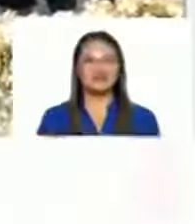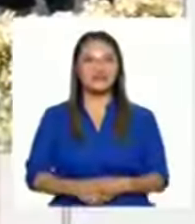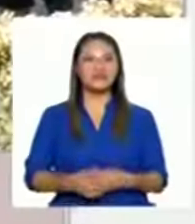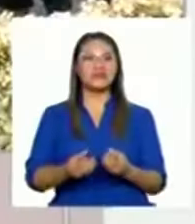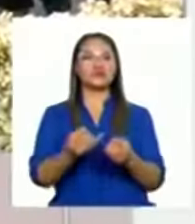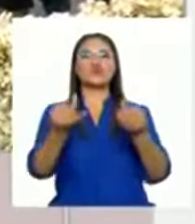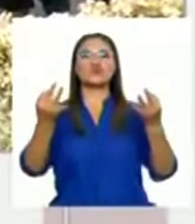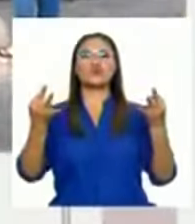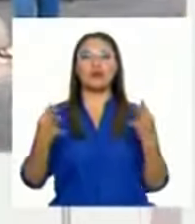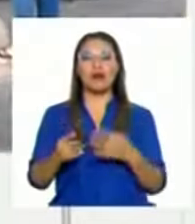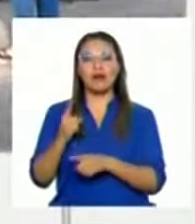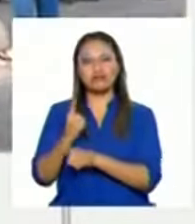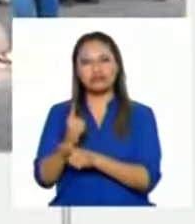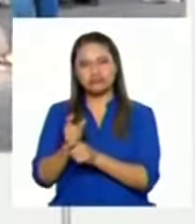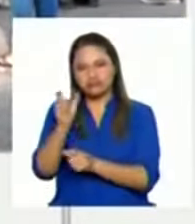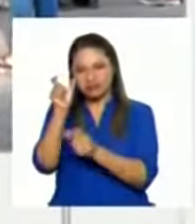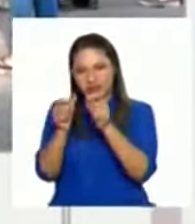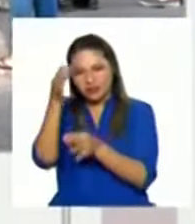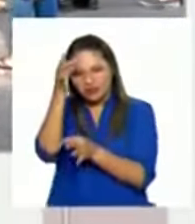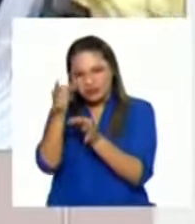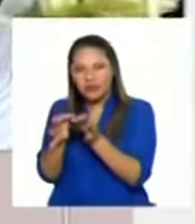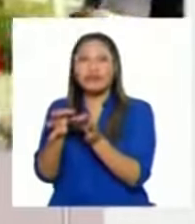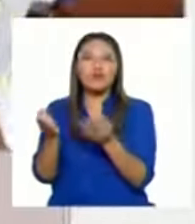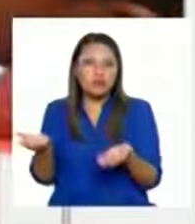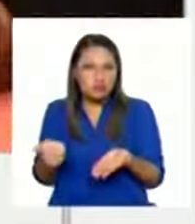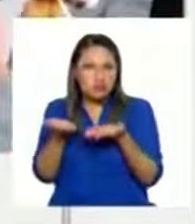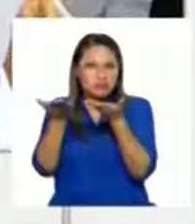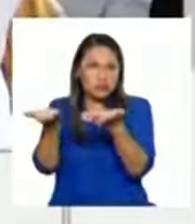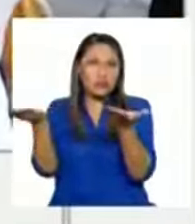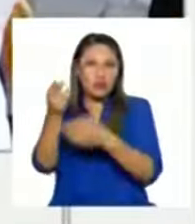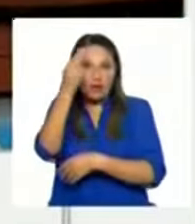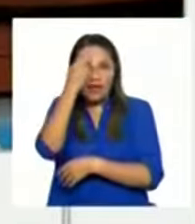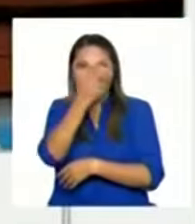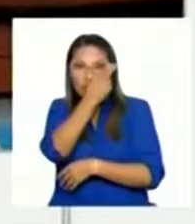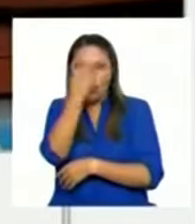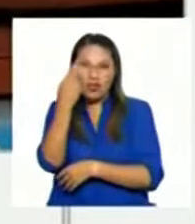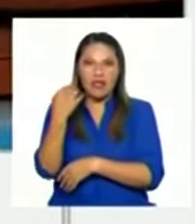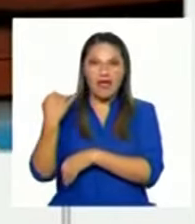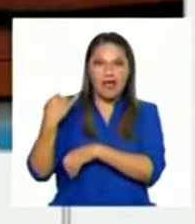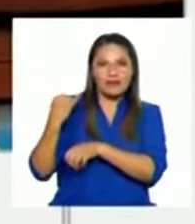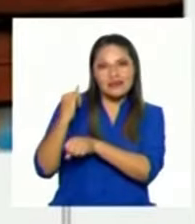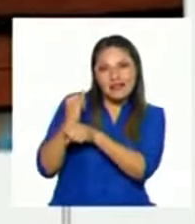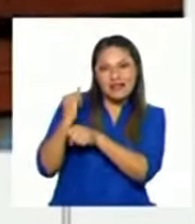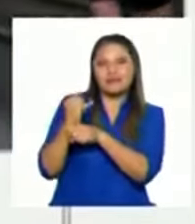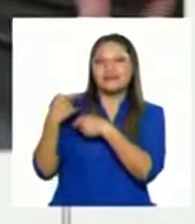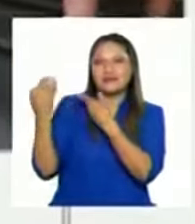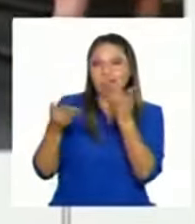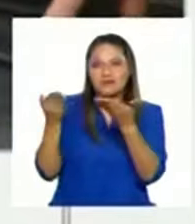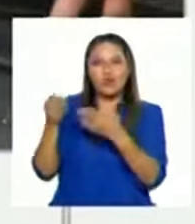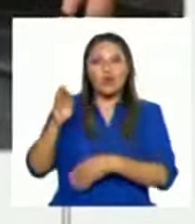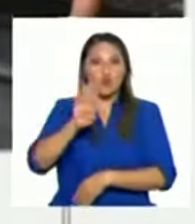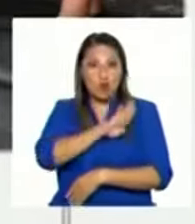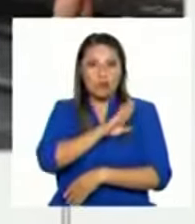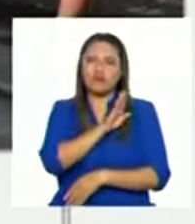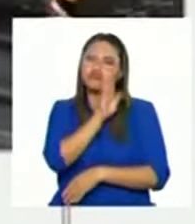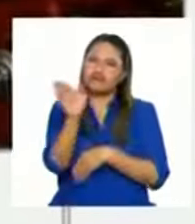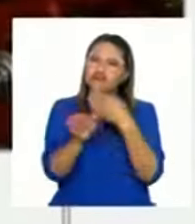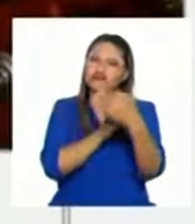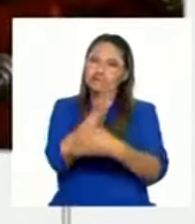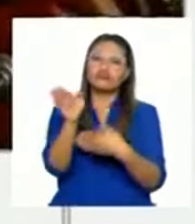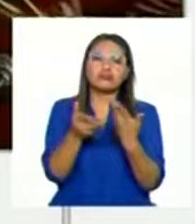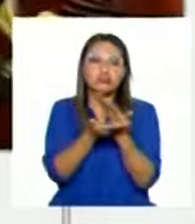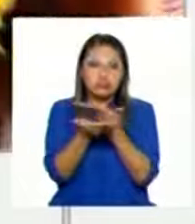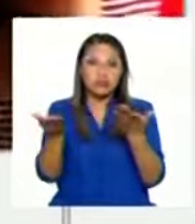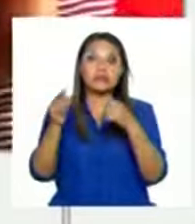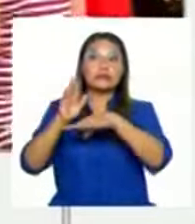Miles de fieles recorren iglesias católicas a nivel nacional. En el inicio del Jueves Santo, la Municipalidad de Lima brindó